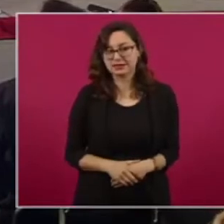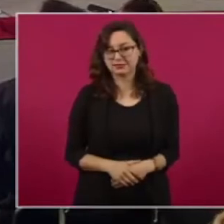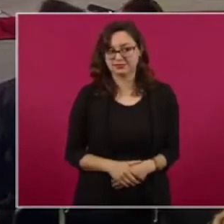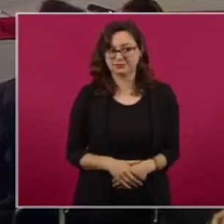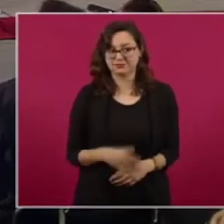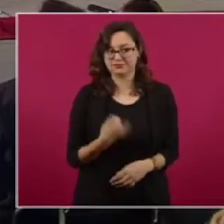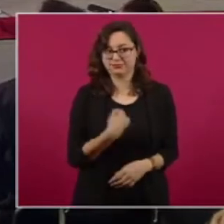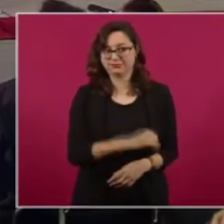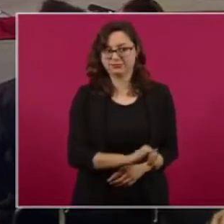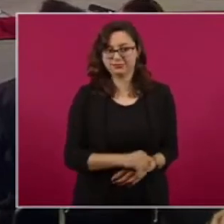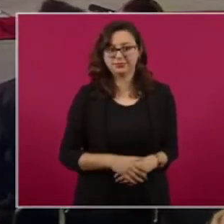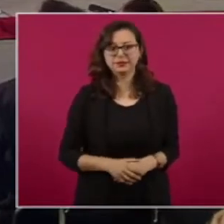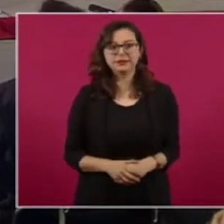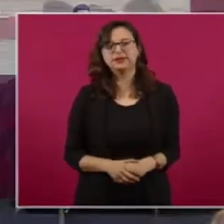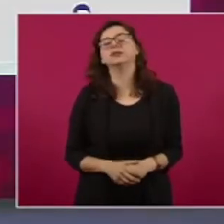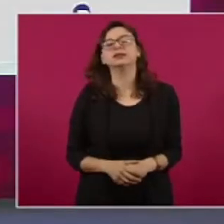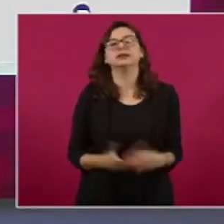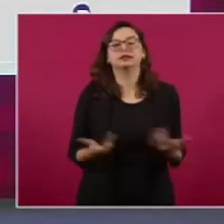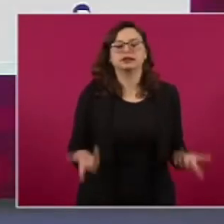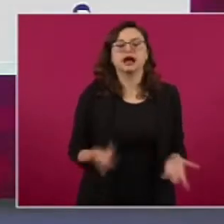Entonces, aquí ya